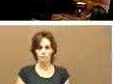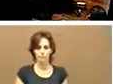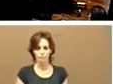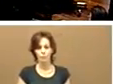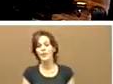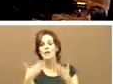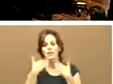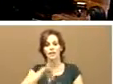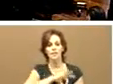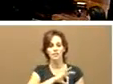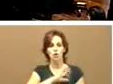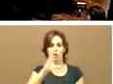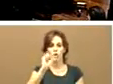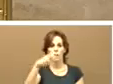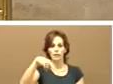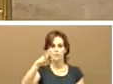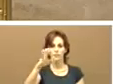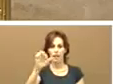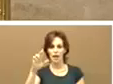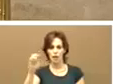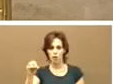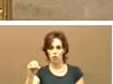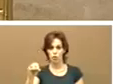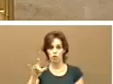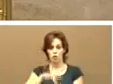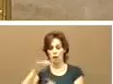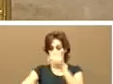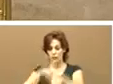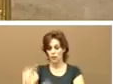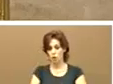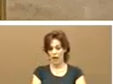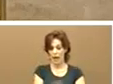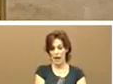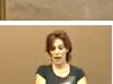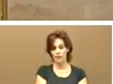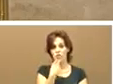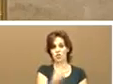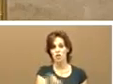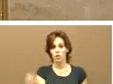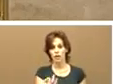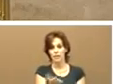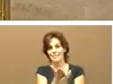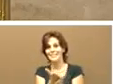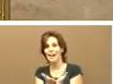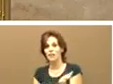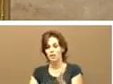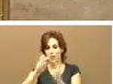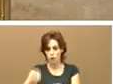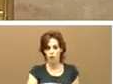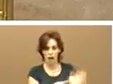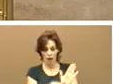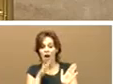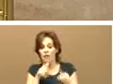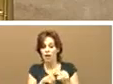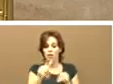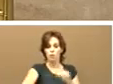Gracias, señor Cantero. Señorías, antes de entrar en votación, leo textualmente la transaccional, que es la que se va a votar, la que se